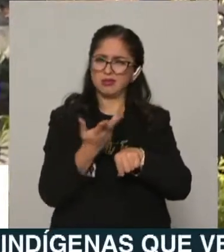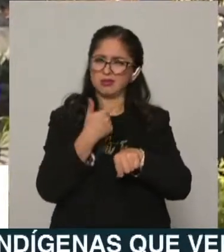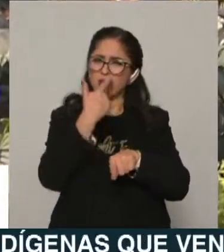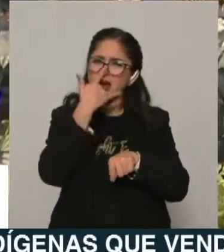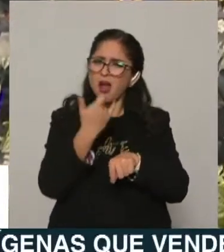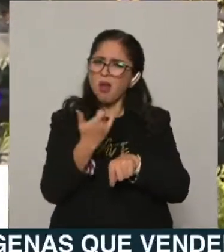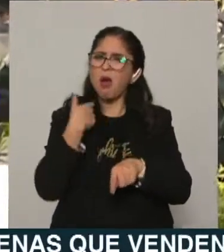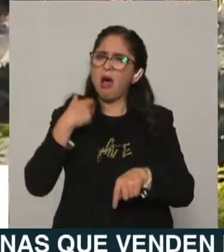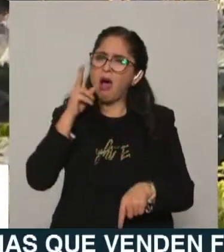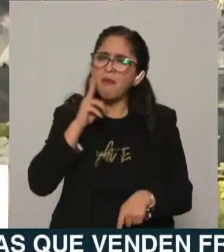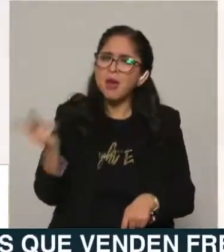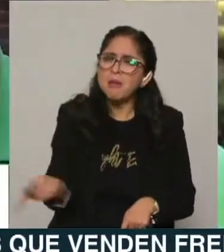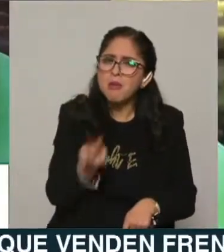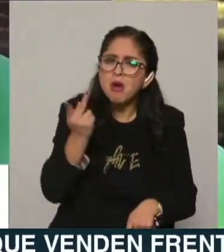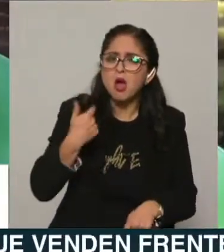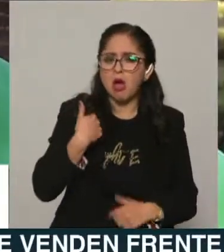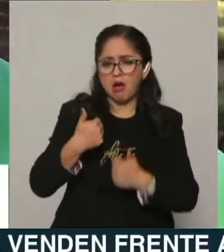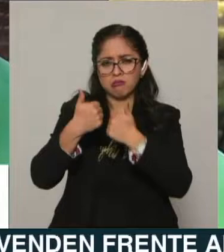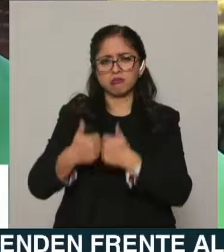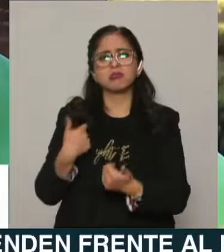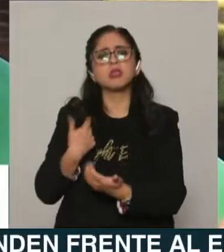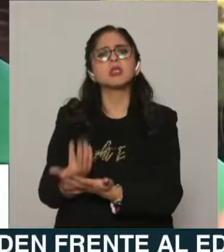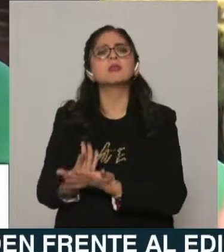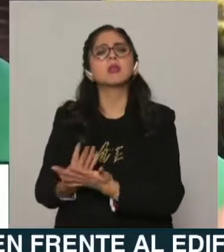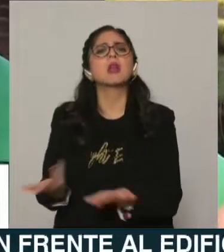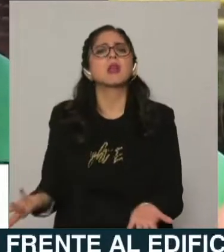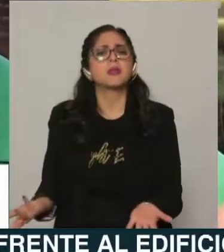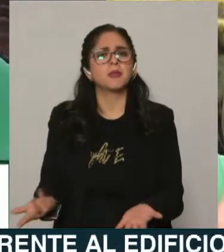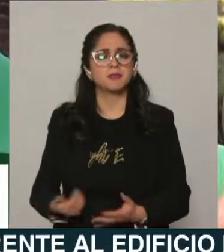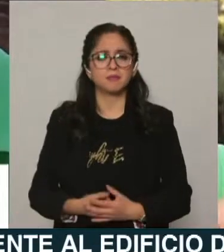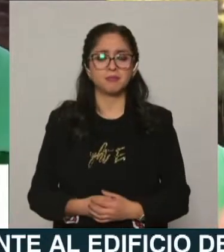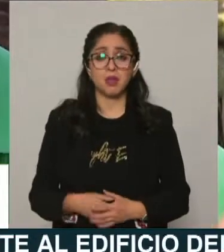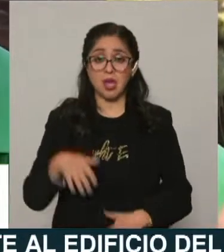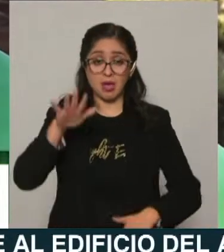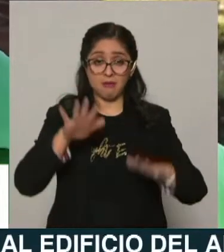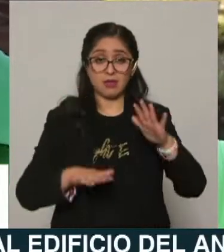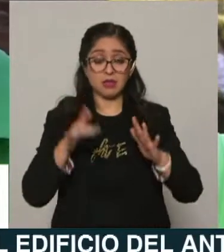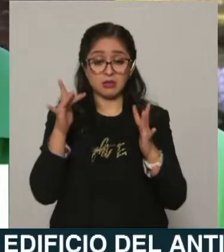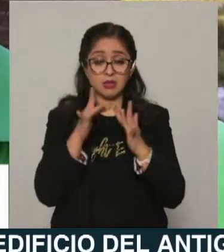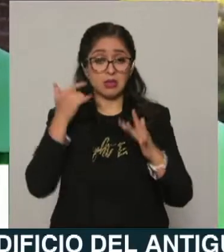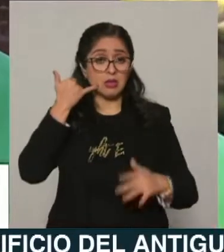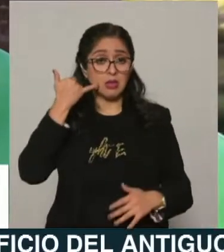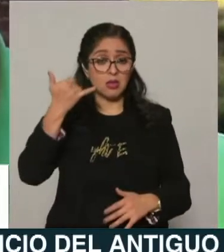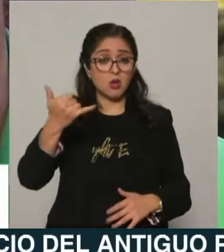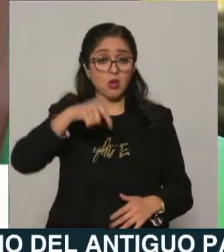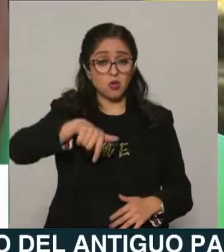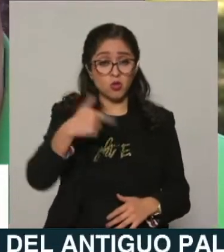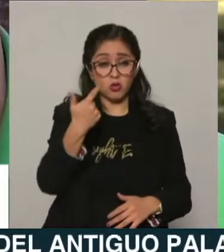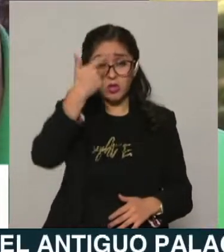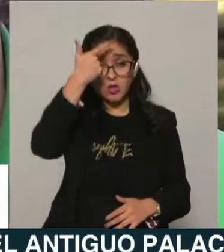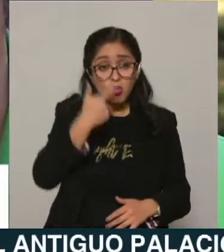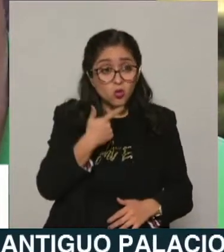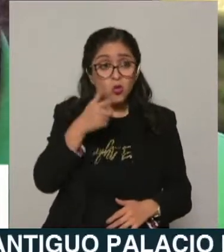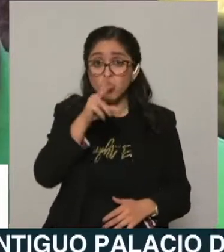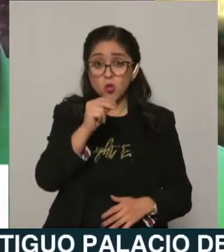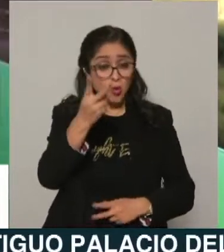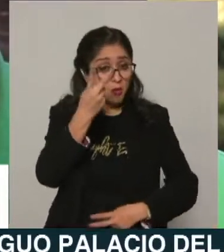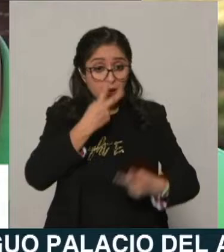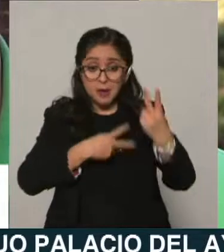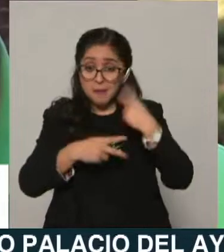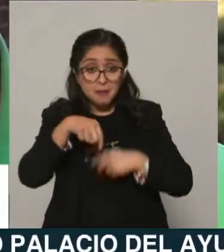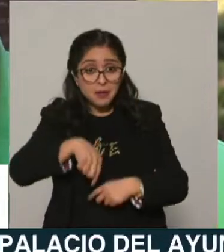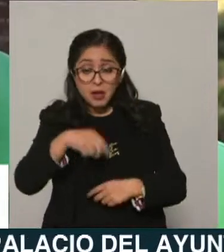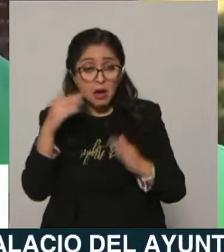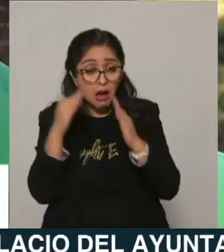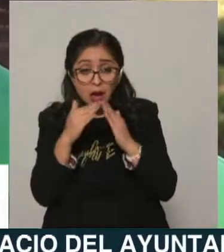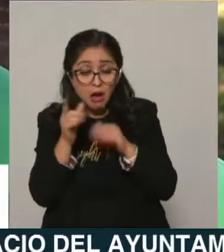marcarles y decirles, lo estoy esperando. Llámame a las 12 de la noche, ¿sí? Si no vas a llegar a dormir, avísame, ¿sí?